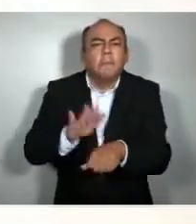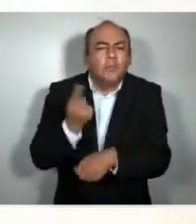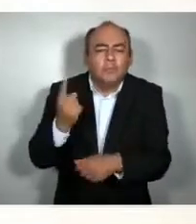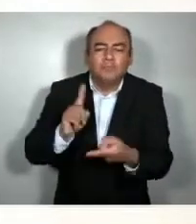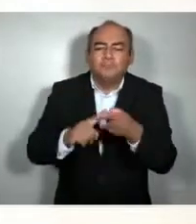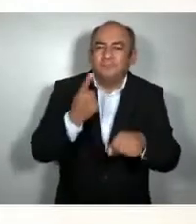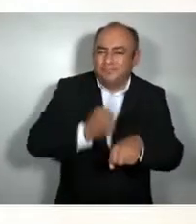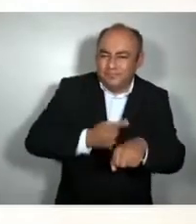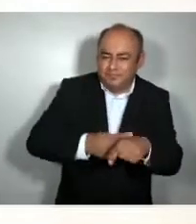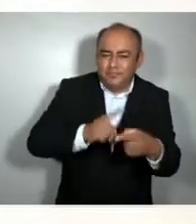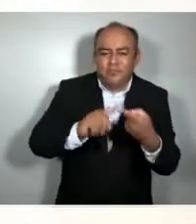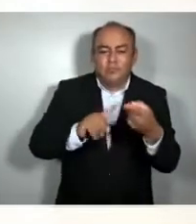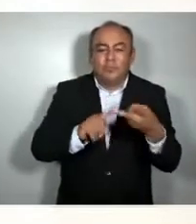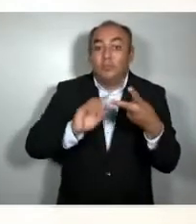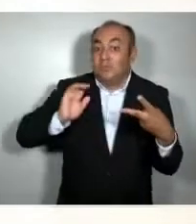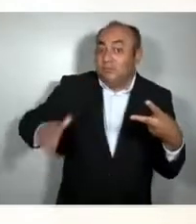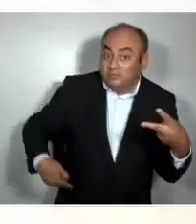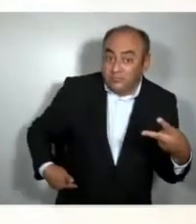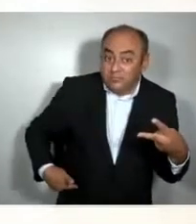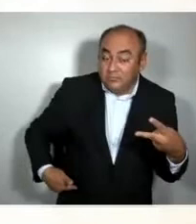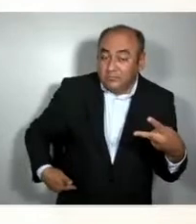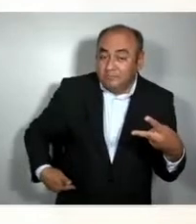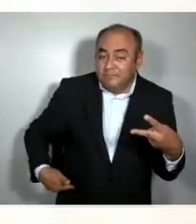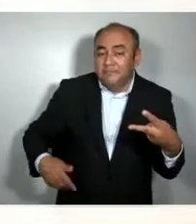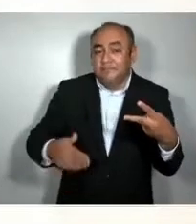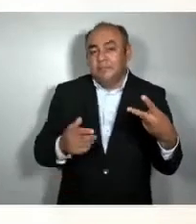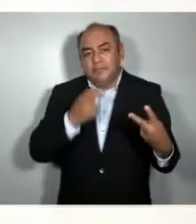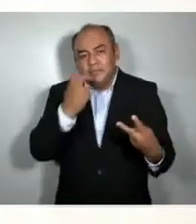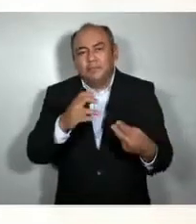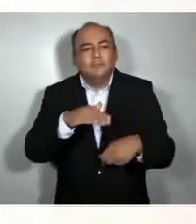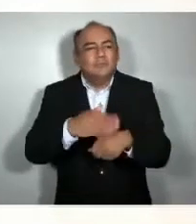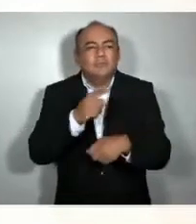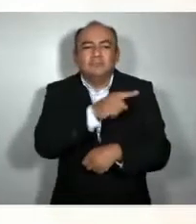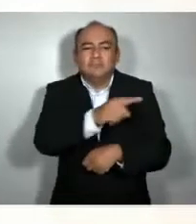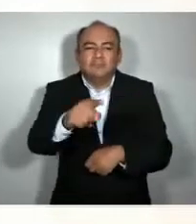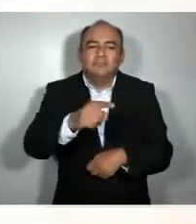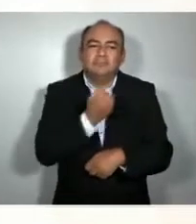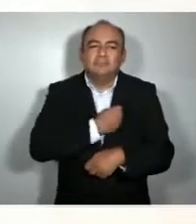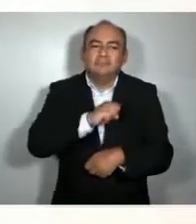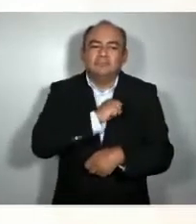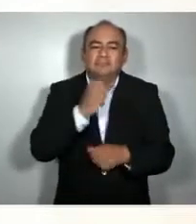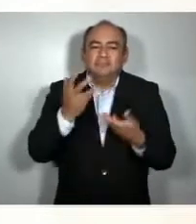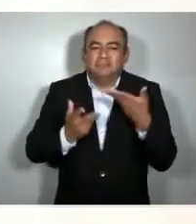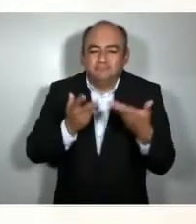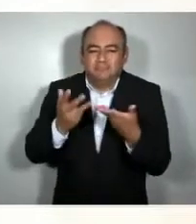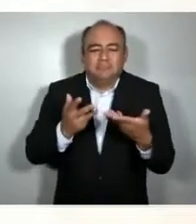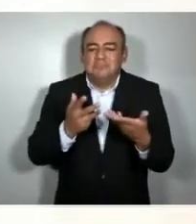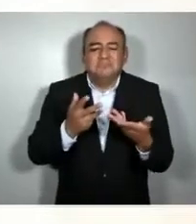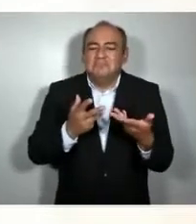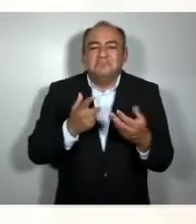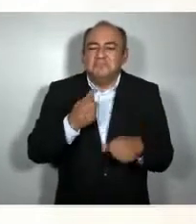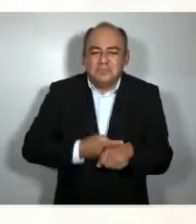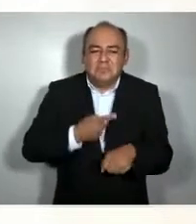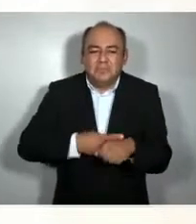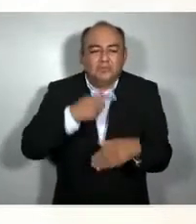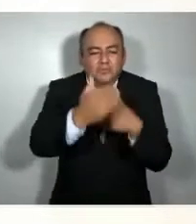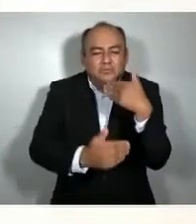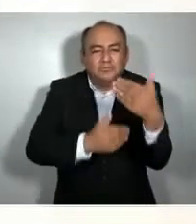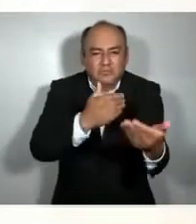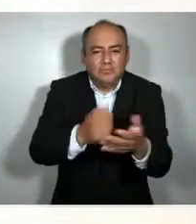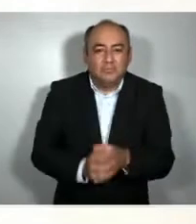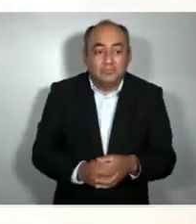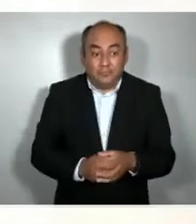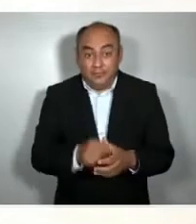accidente, mismo que deriva de la fragilidad de la salud en el quehacer diario y que no ha podido reducir